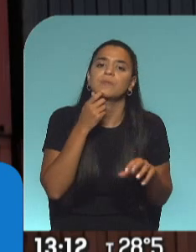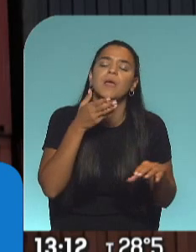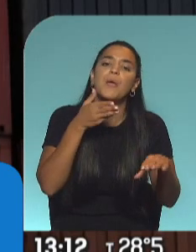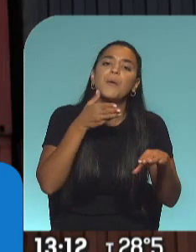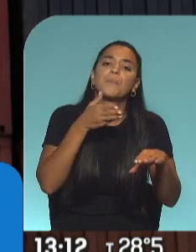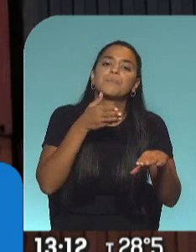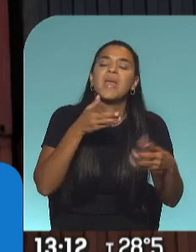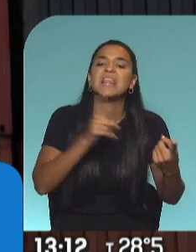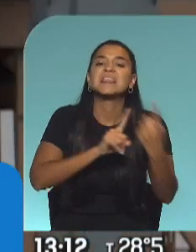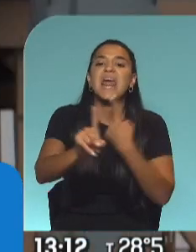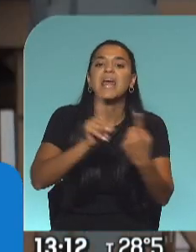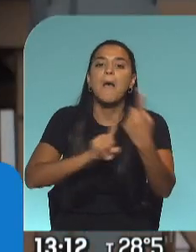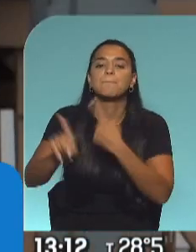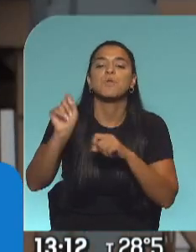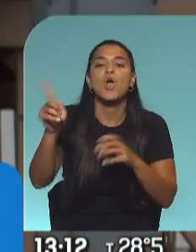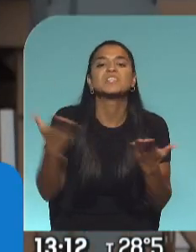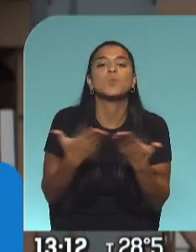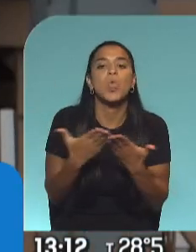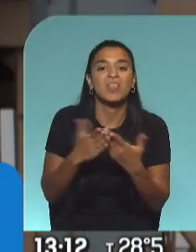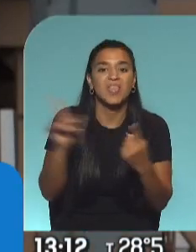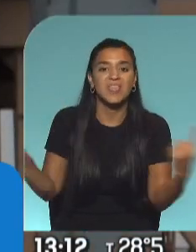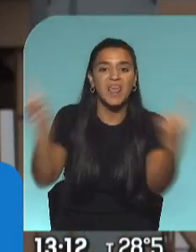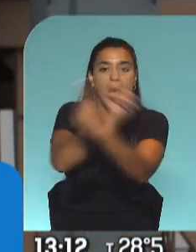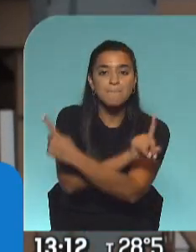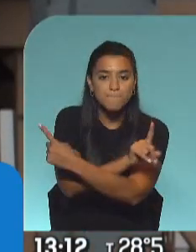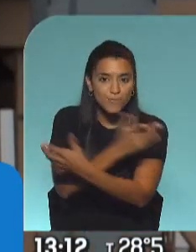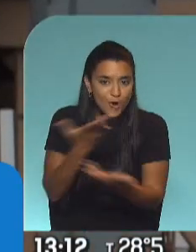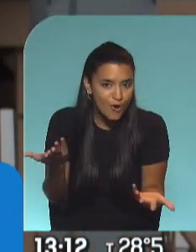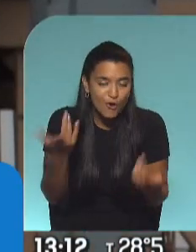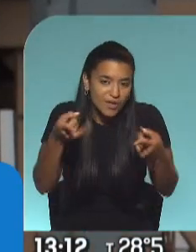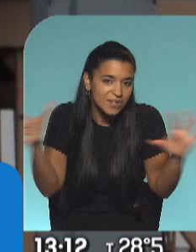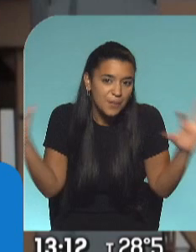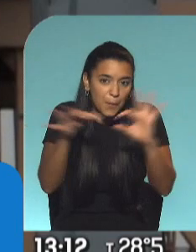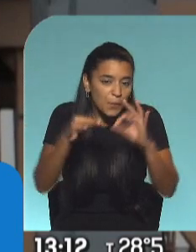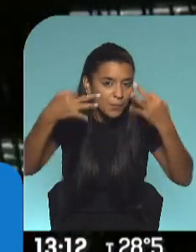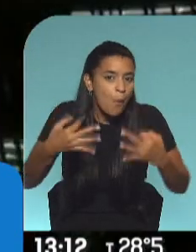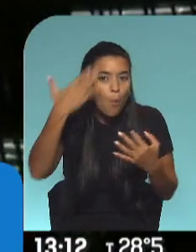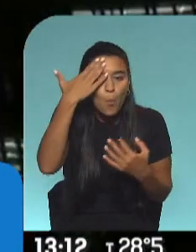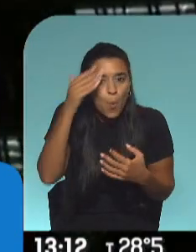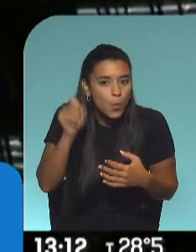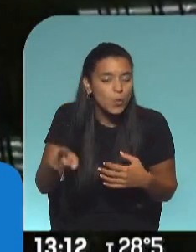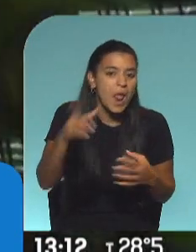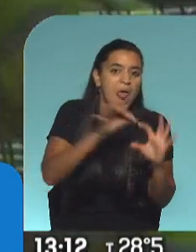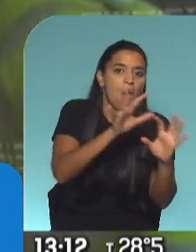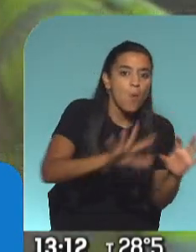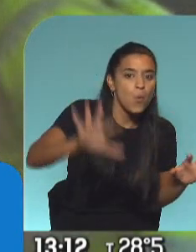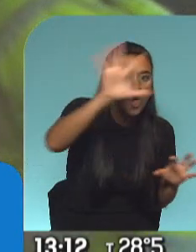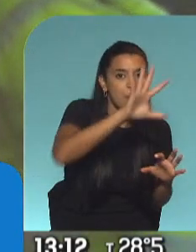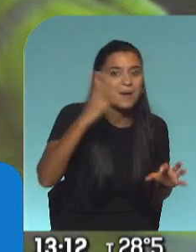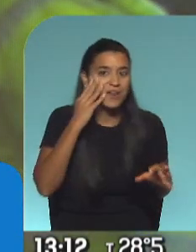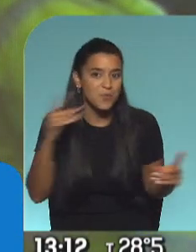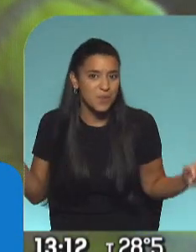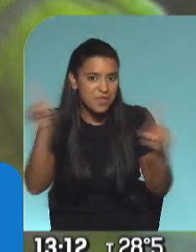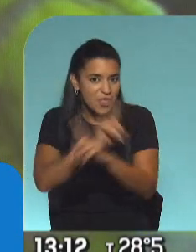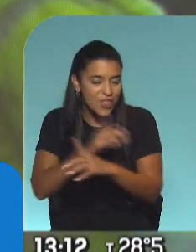los intercambios de estudiantes, que es algo que realmente vincula y articula bien culturalmente Europa y el Reino Unido, y